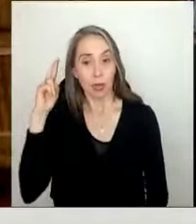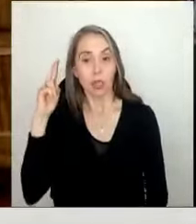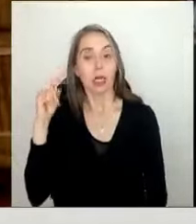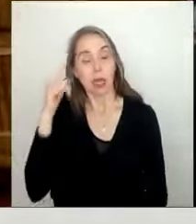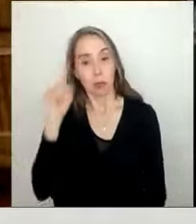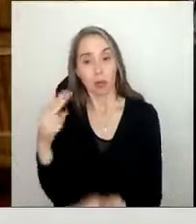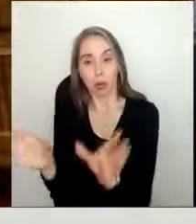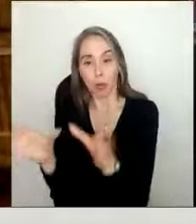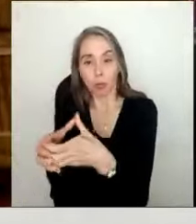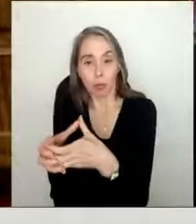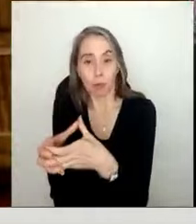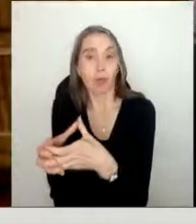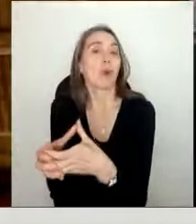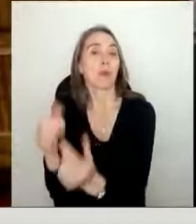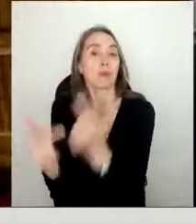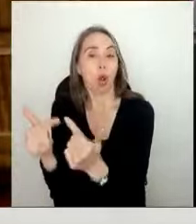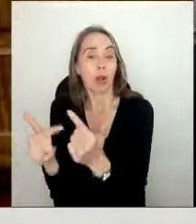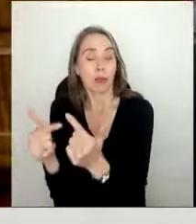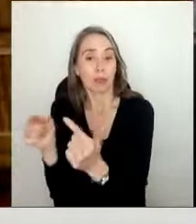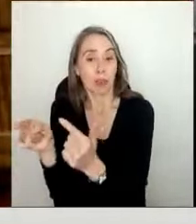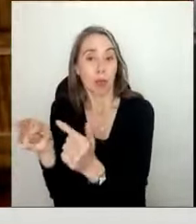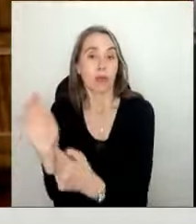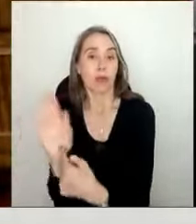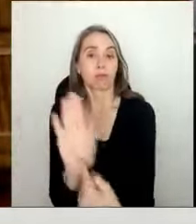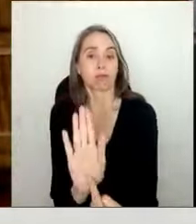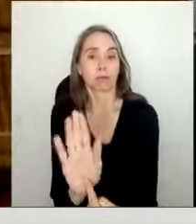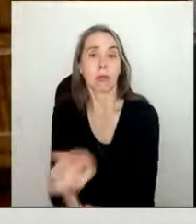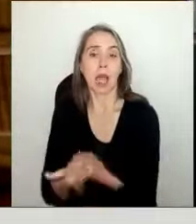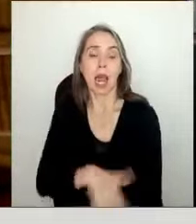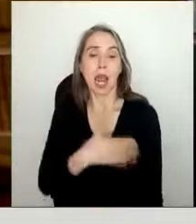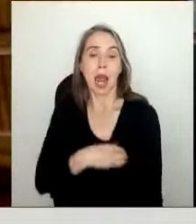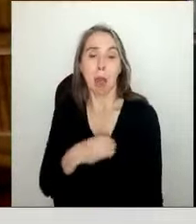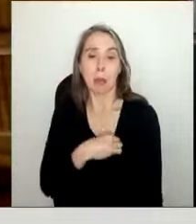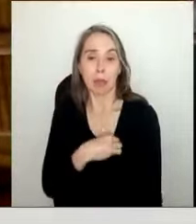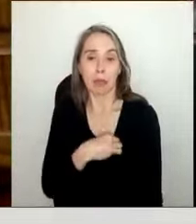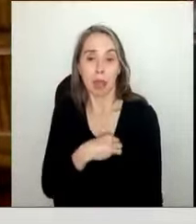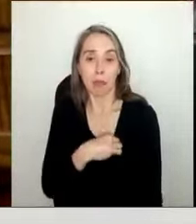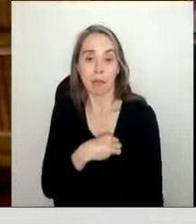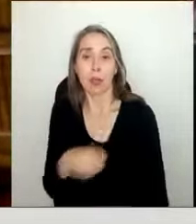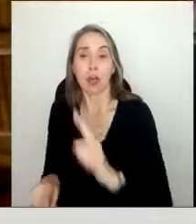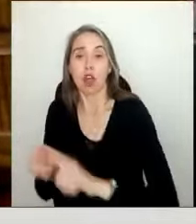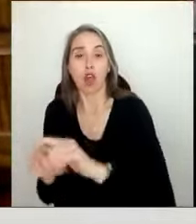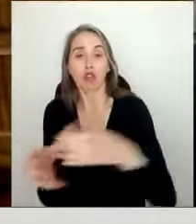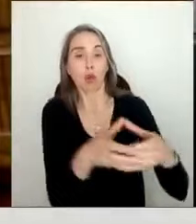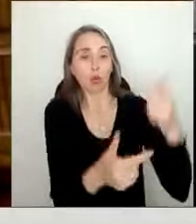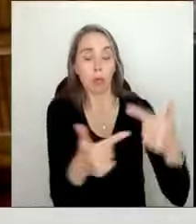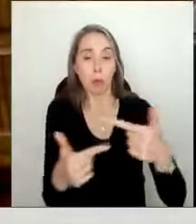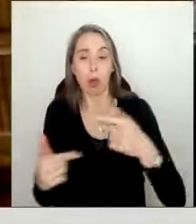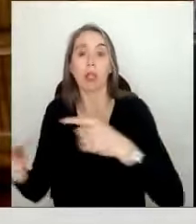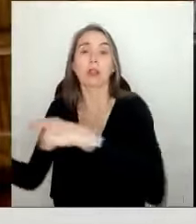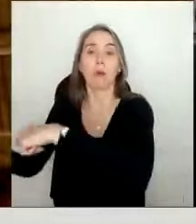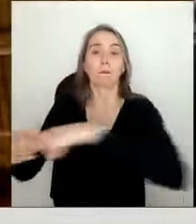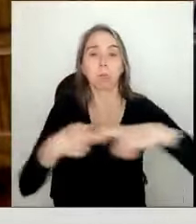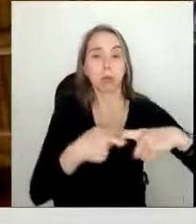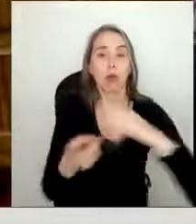de una fracción política al que lamentablemente se vieron arrastrados otros sectores que dec